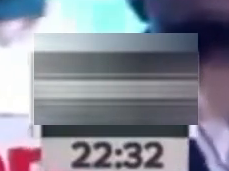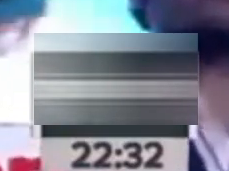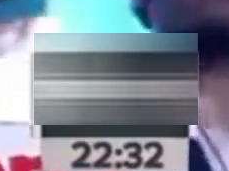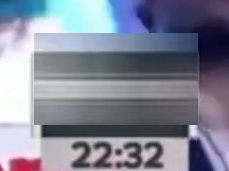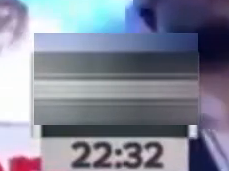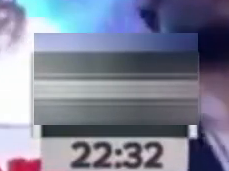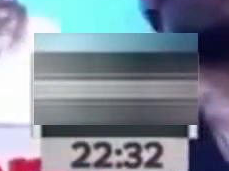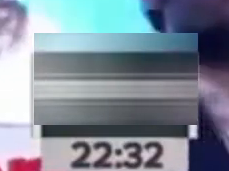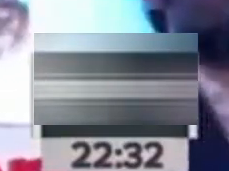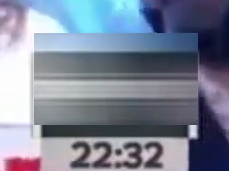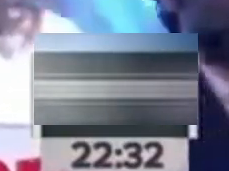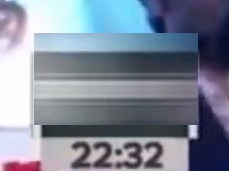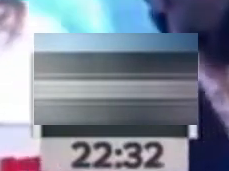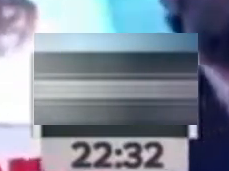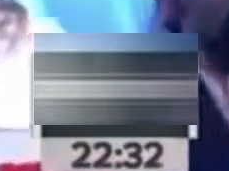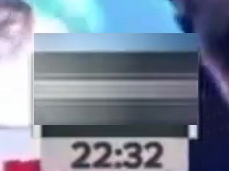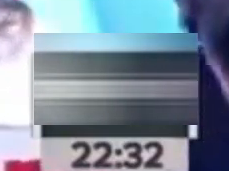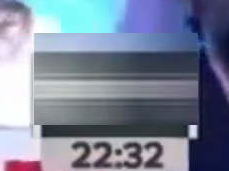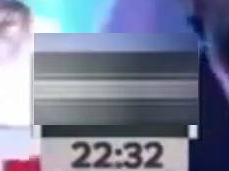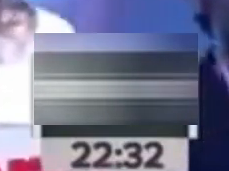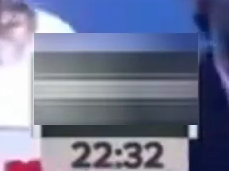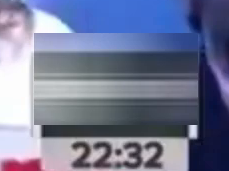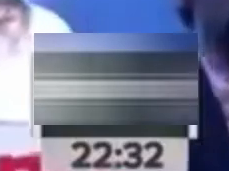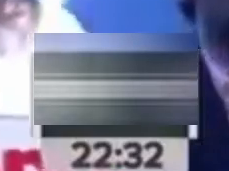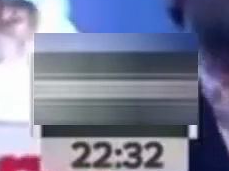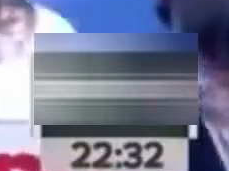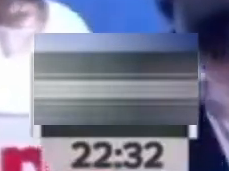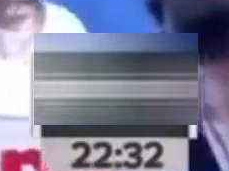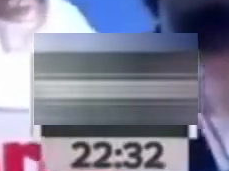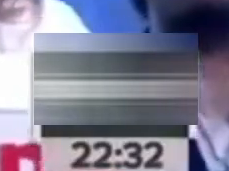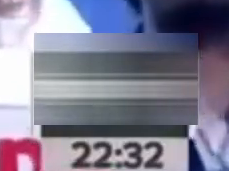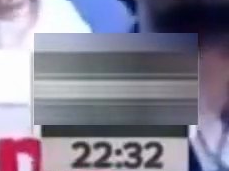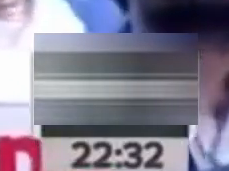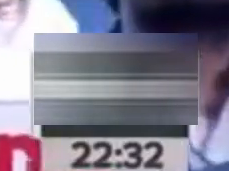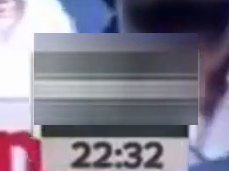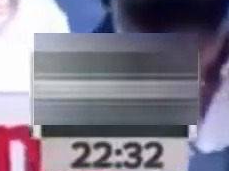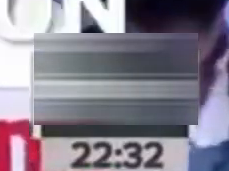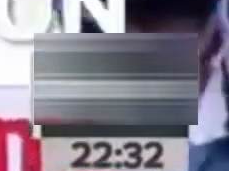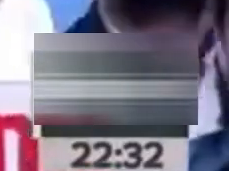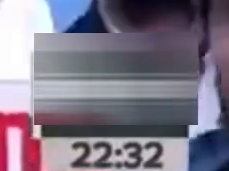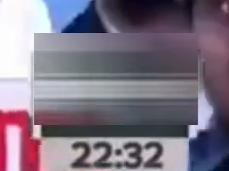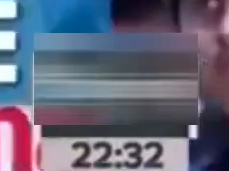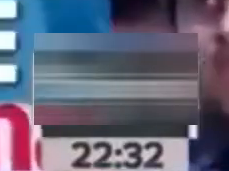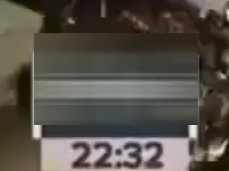Que viva mi presidente Manuel López Obrador, que